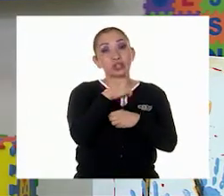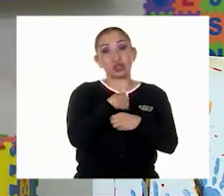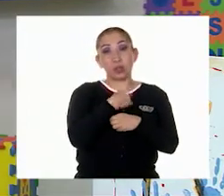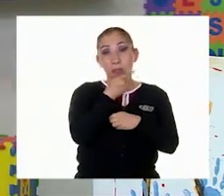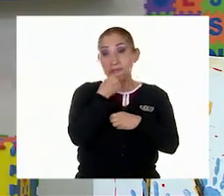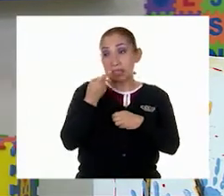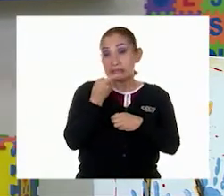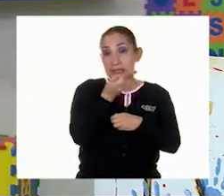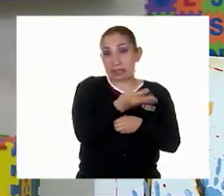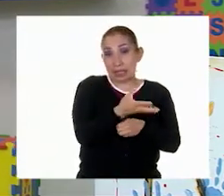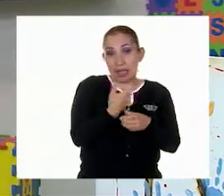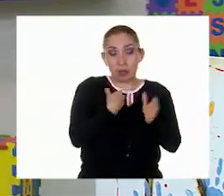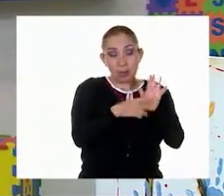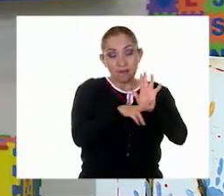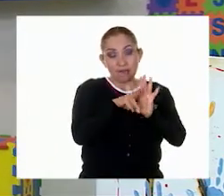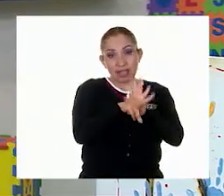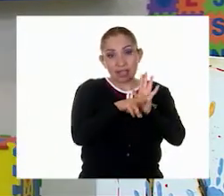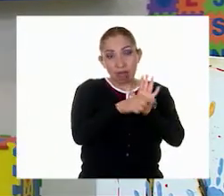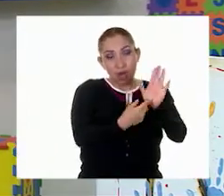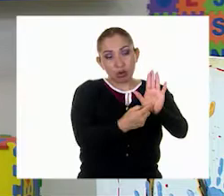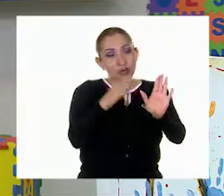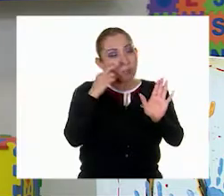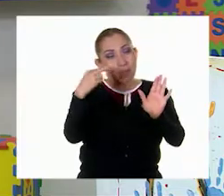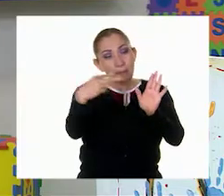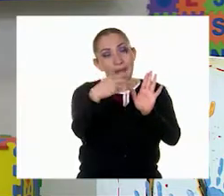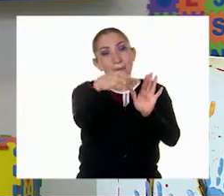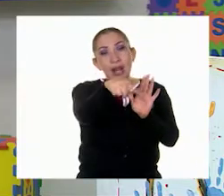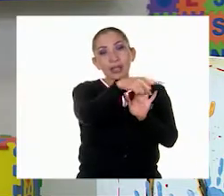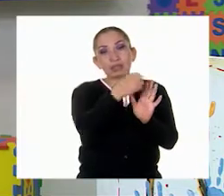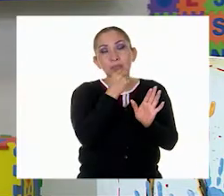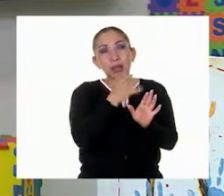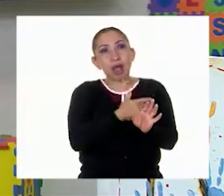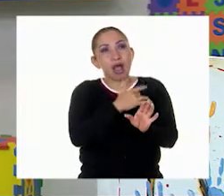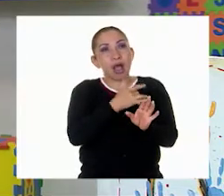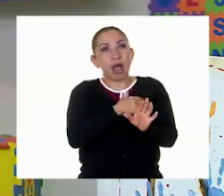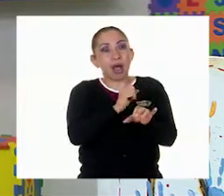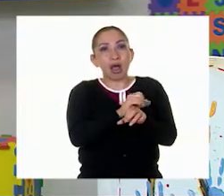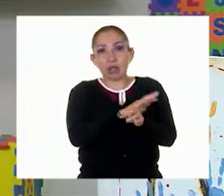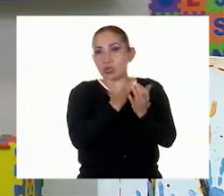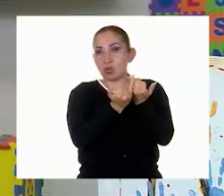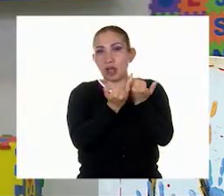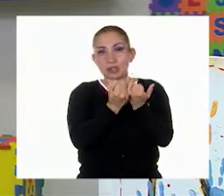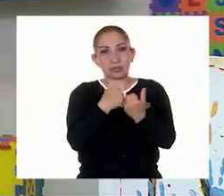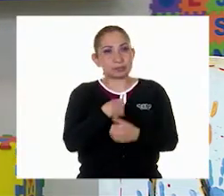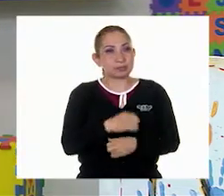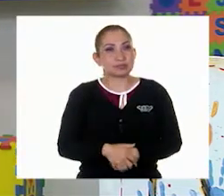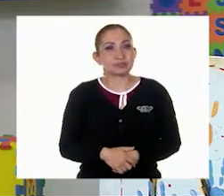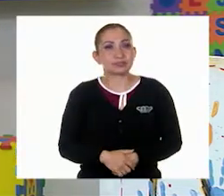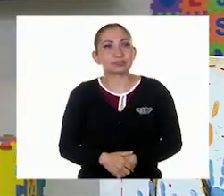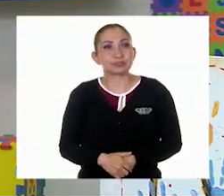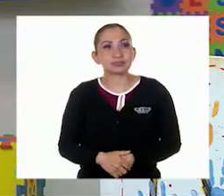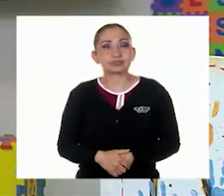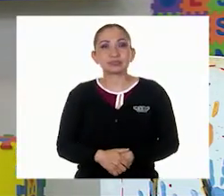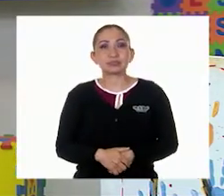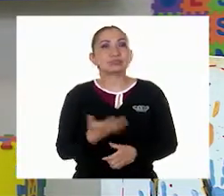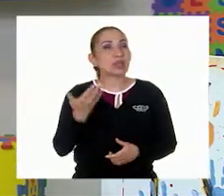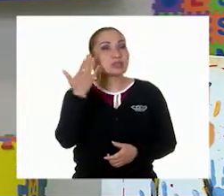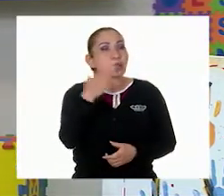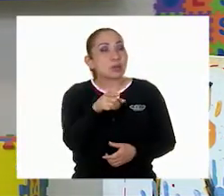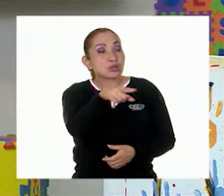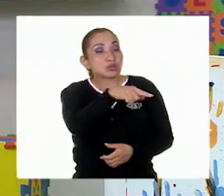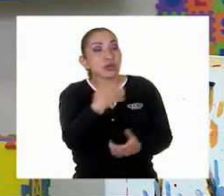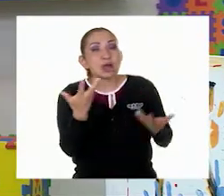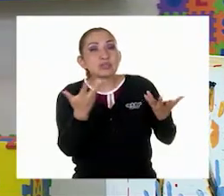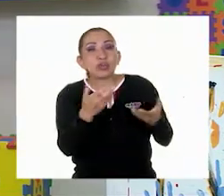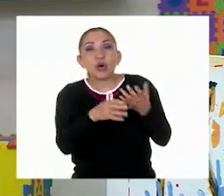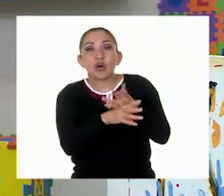voy a compartir el video para que ellas y ellos también se entusiasmen como yo lo estoy, al saber que estamos haciendo